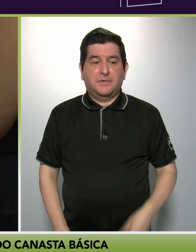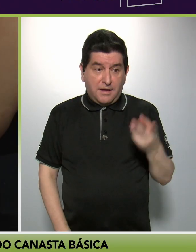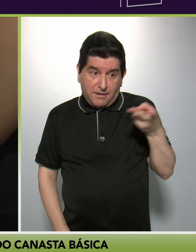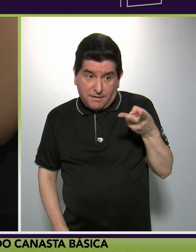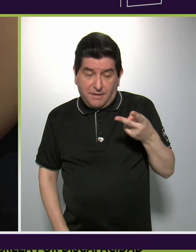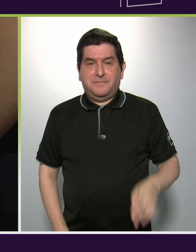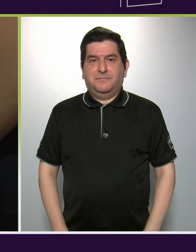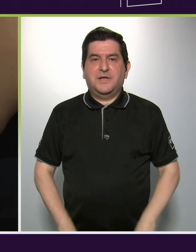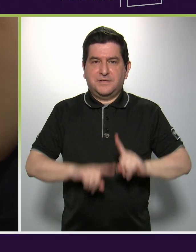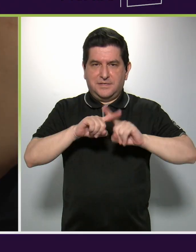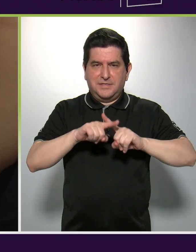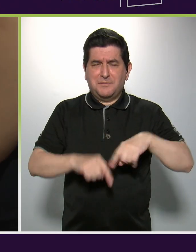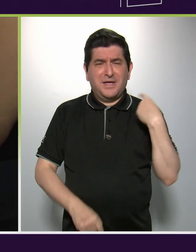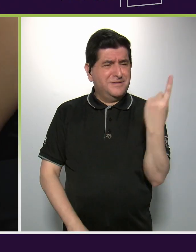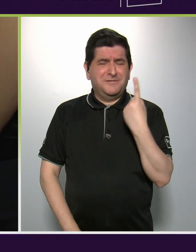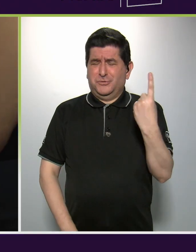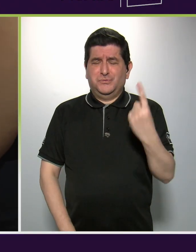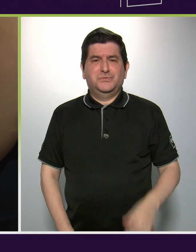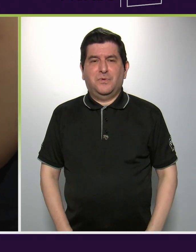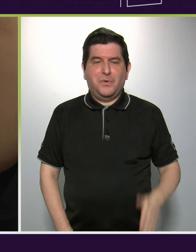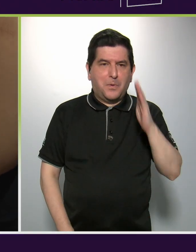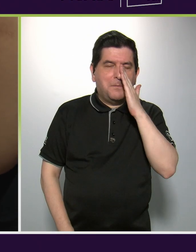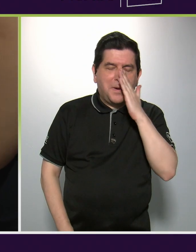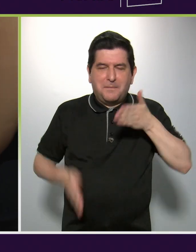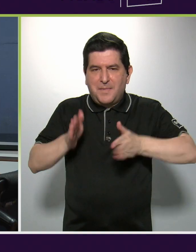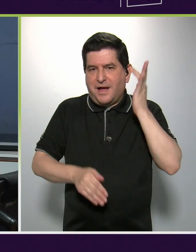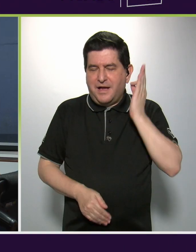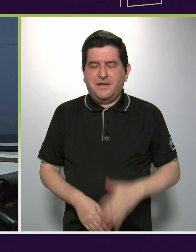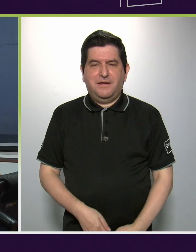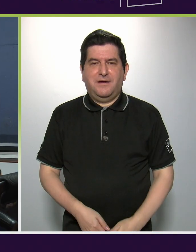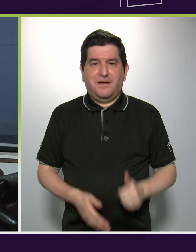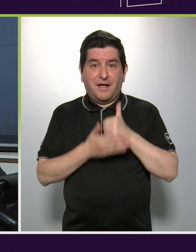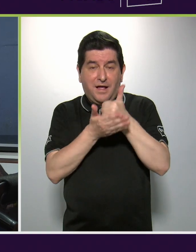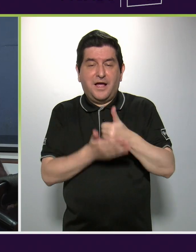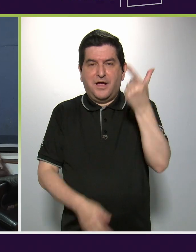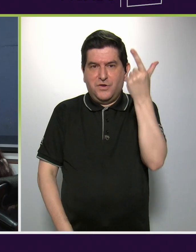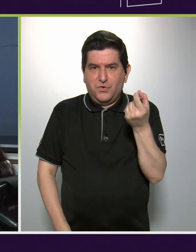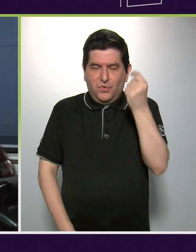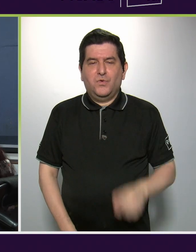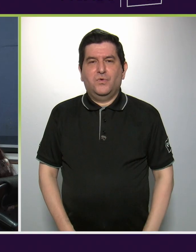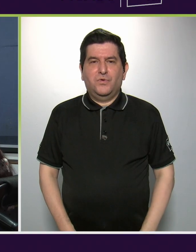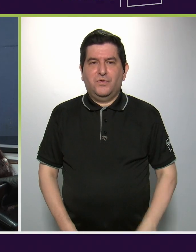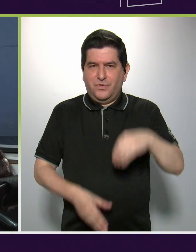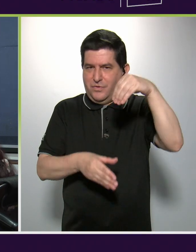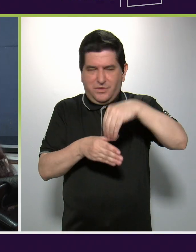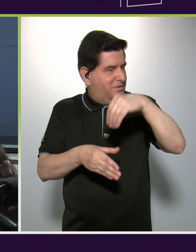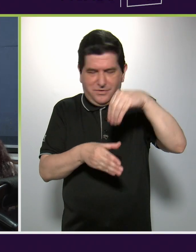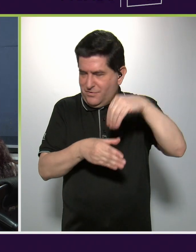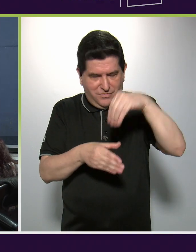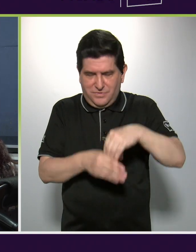del subsidio de la pensión del régimen no contributivo, que es por pobreza y parálisis